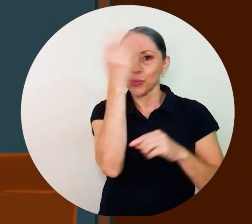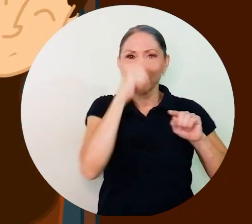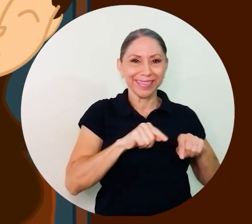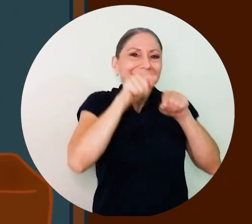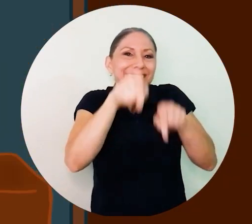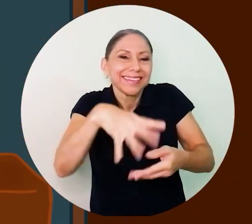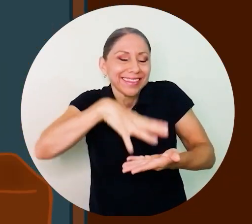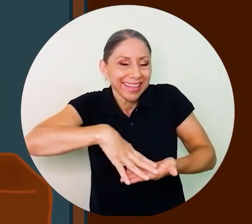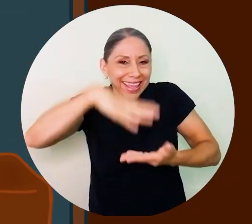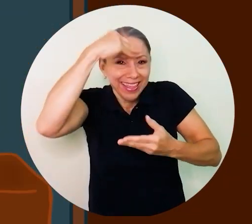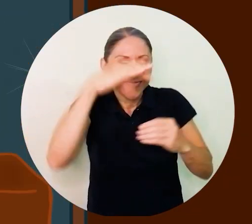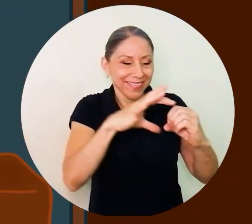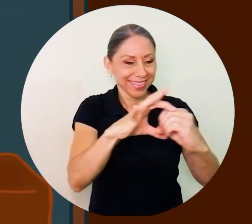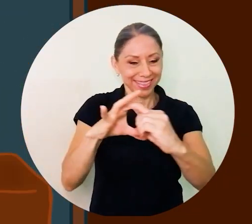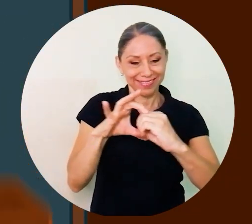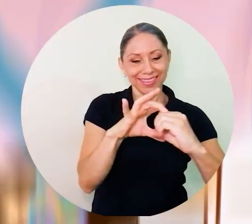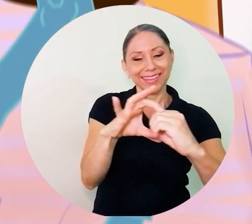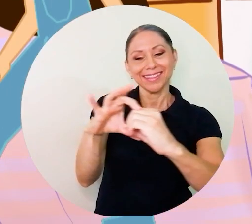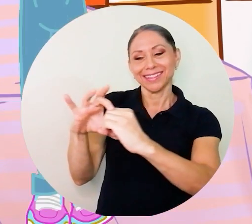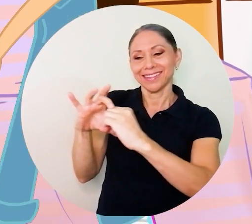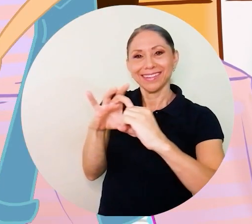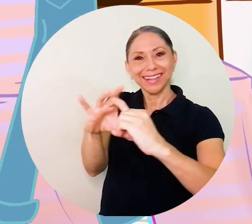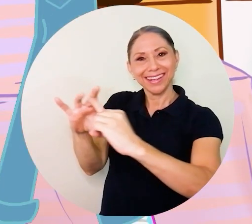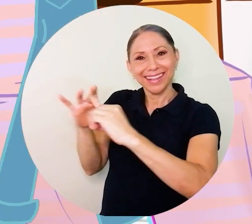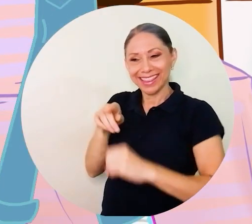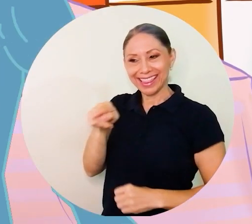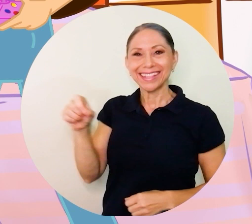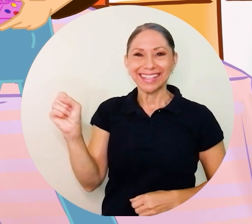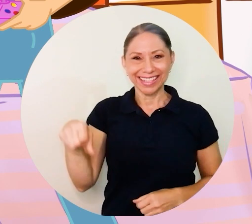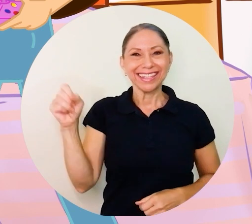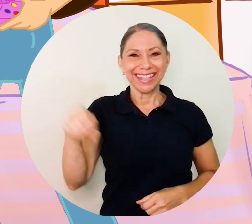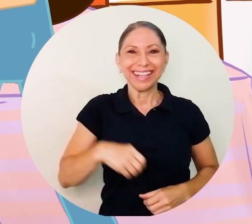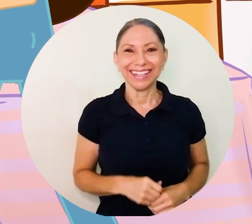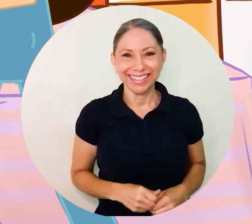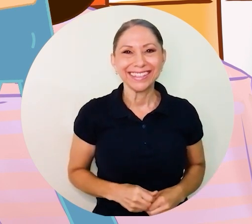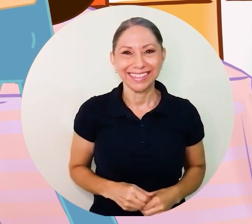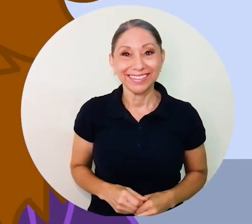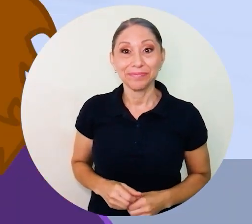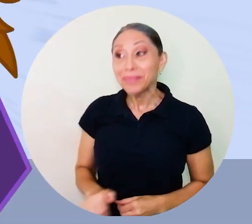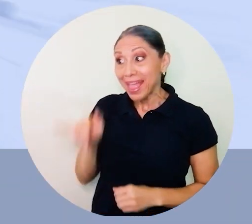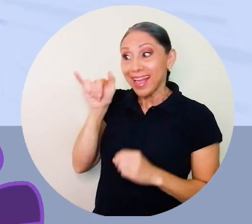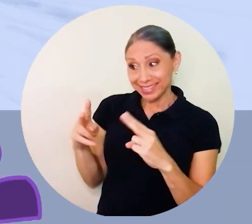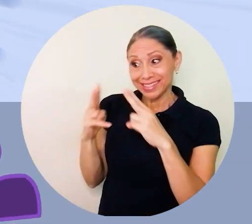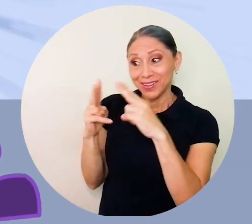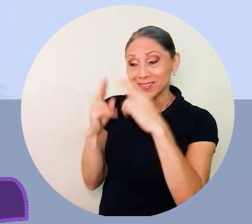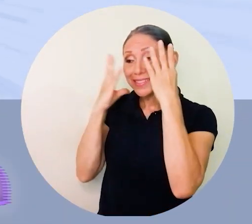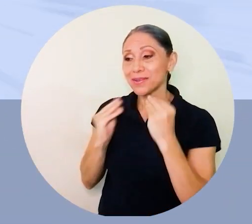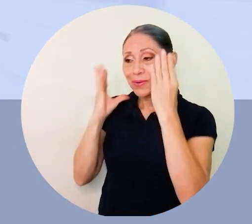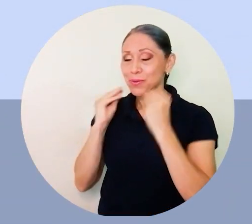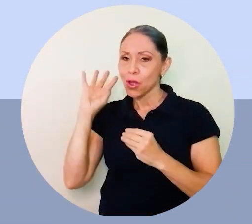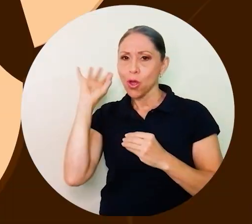ser del espacio exterior que vino a aprender sobre el planeta Tierra. ¡Claro! Fue así